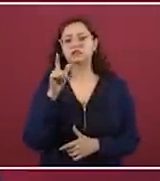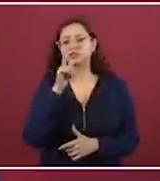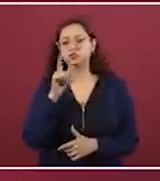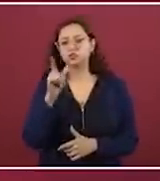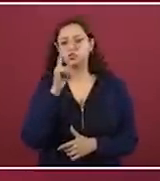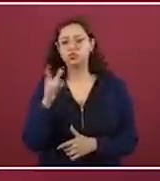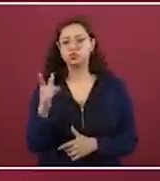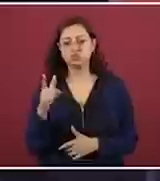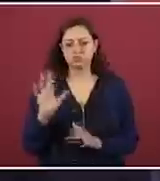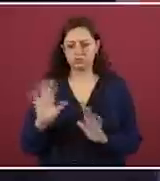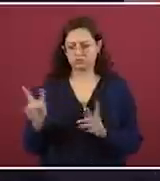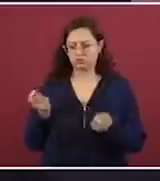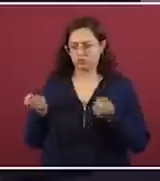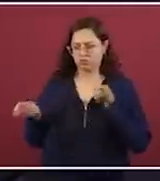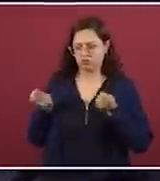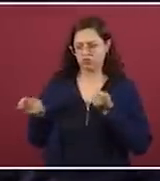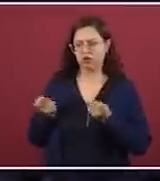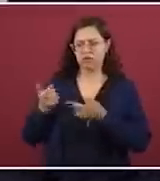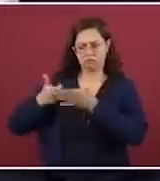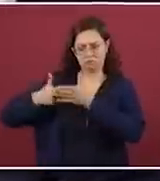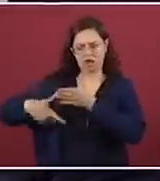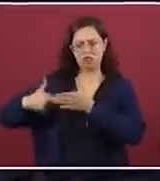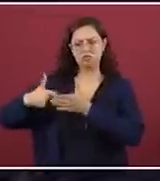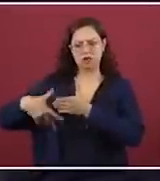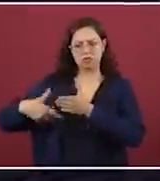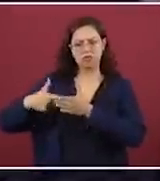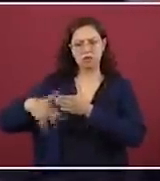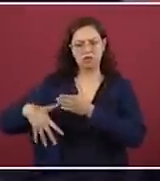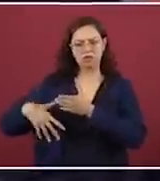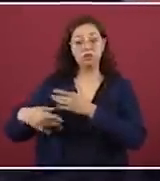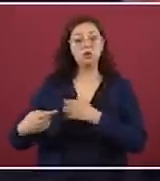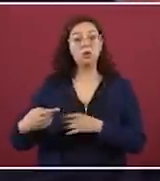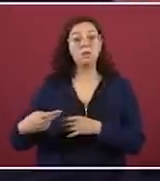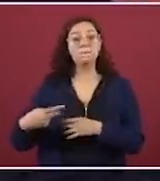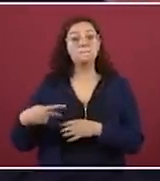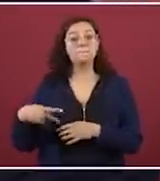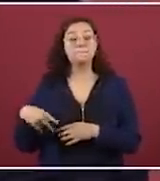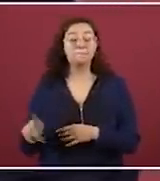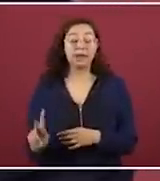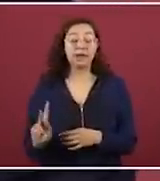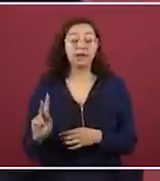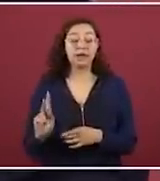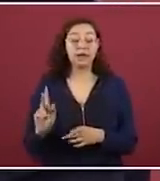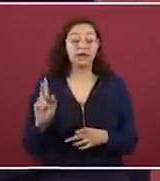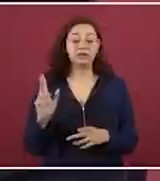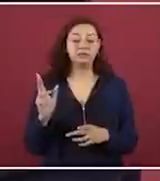Pero como hay una parte